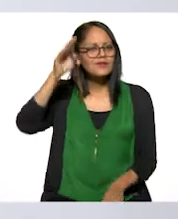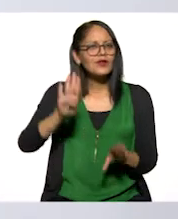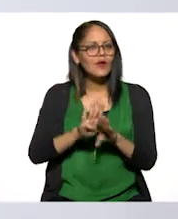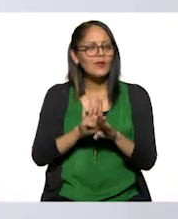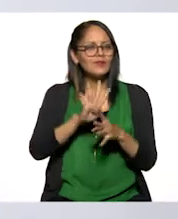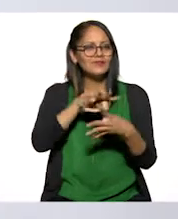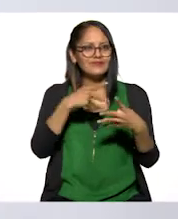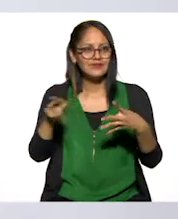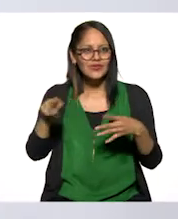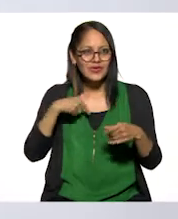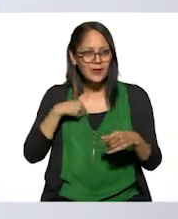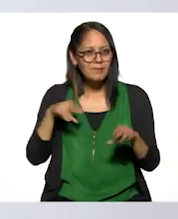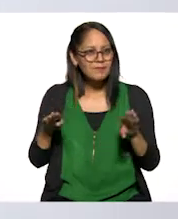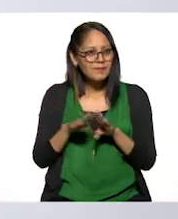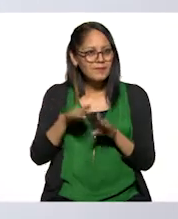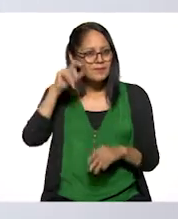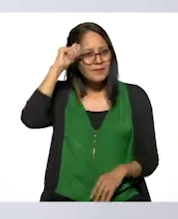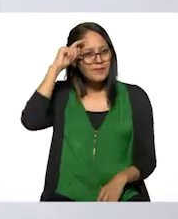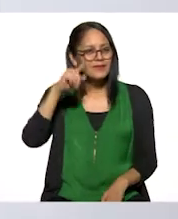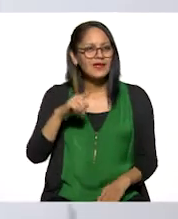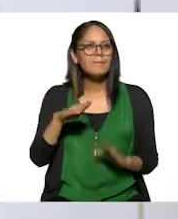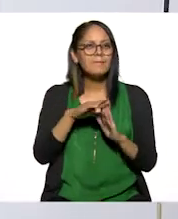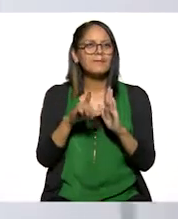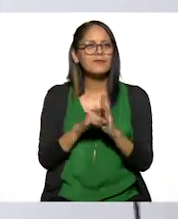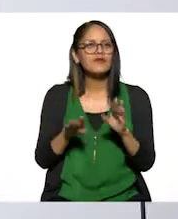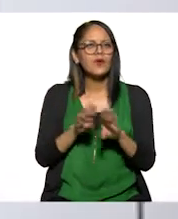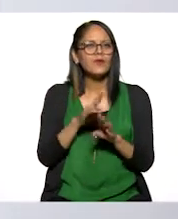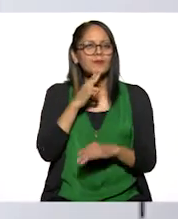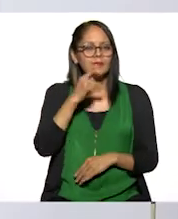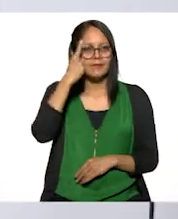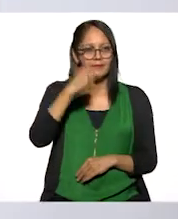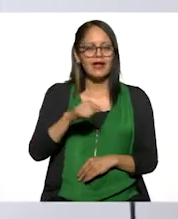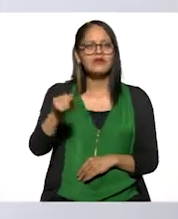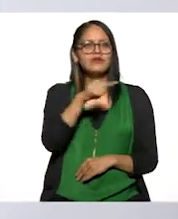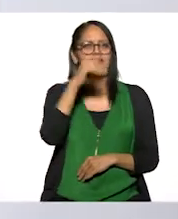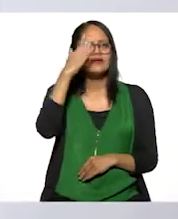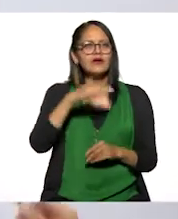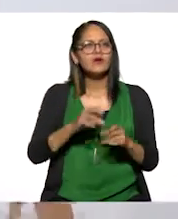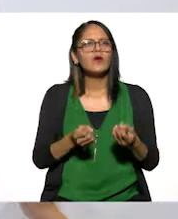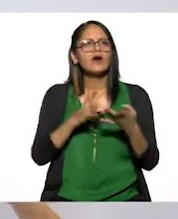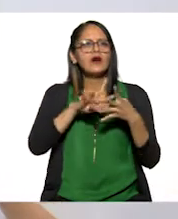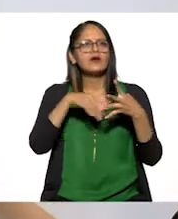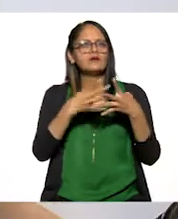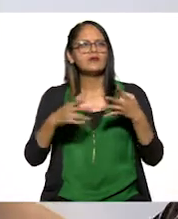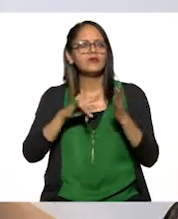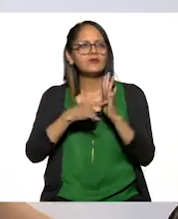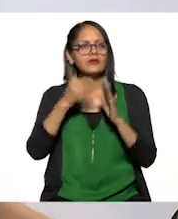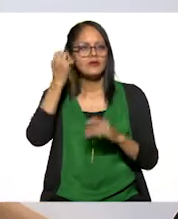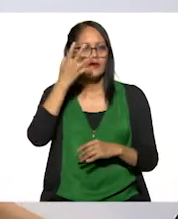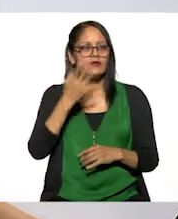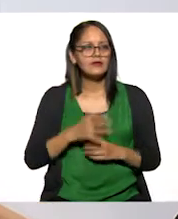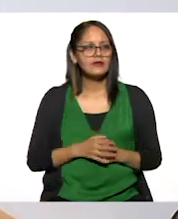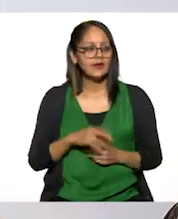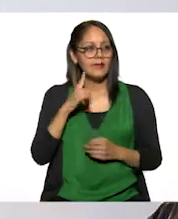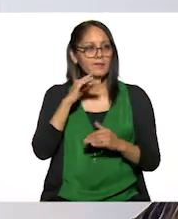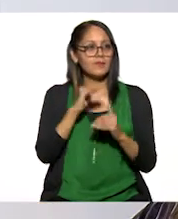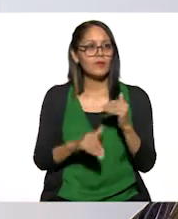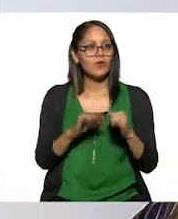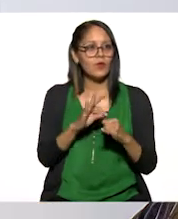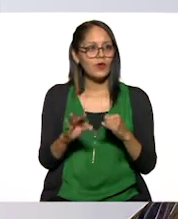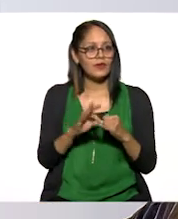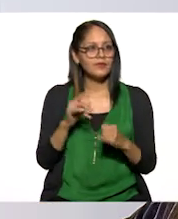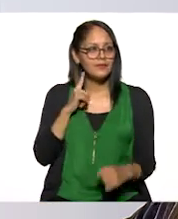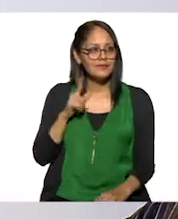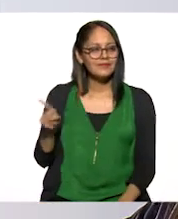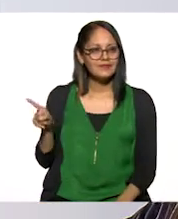exactamente lo mismo, ¿verdad? Del método que vamos a usar para que sepas cuántas horas son a la semana. Oh, muy bien. Y terminamos